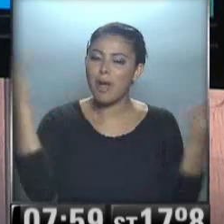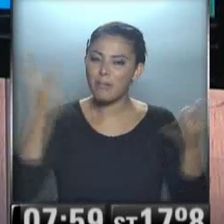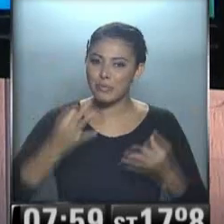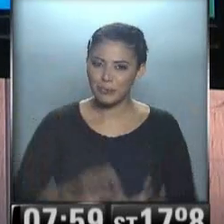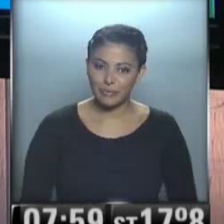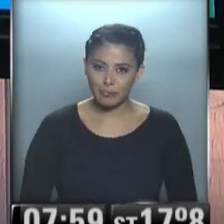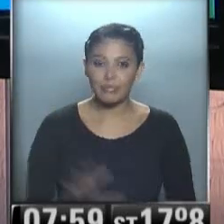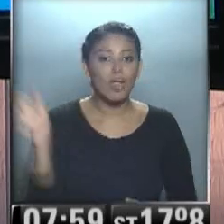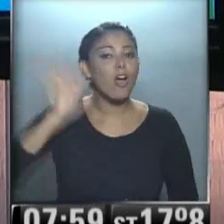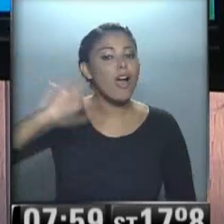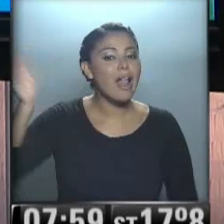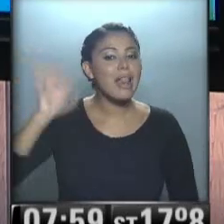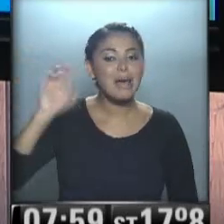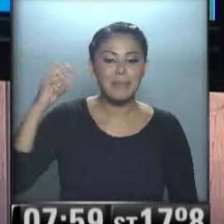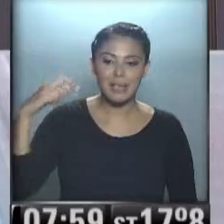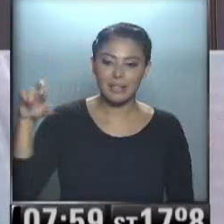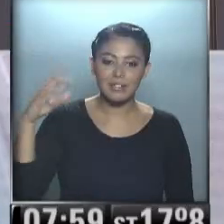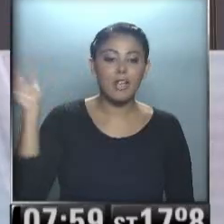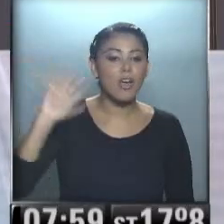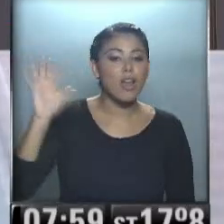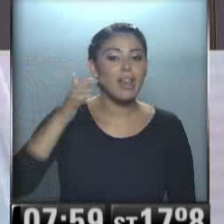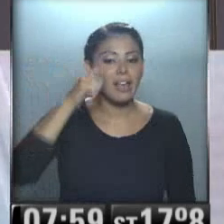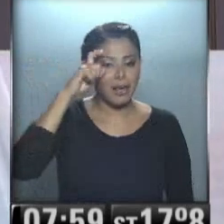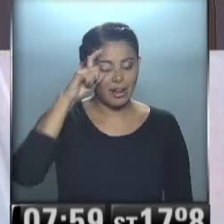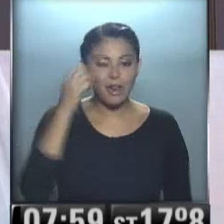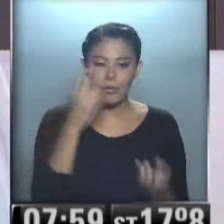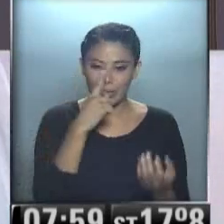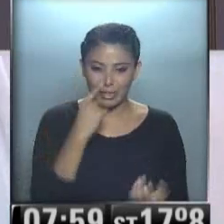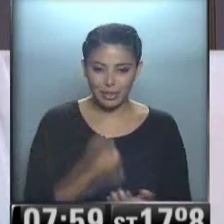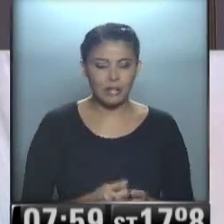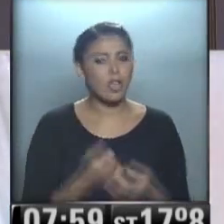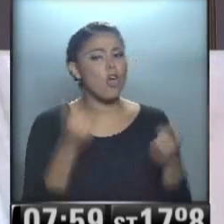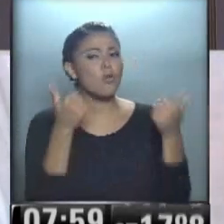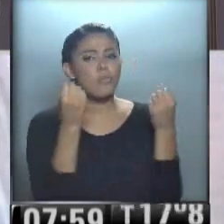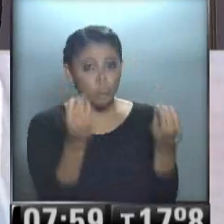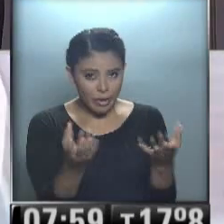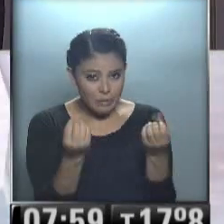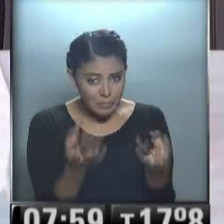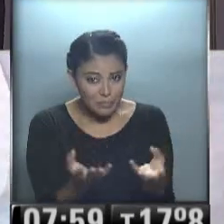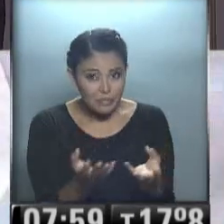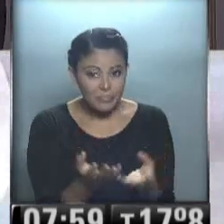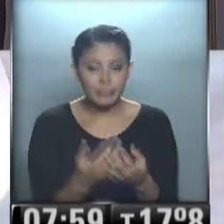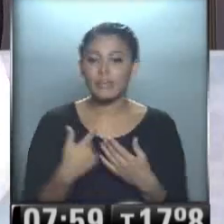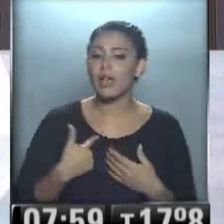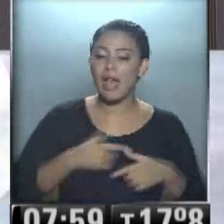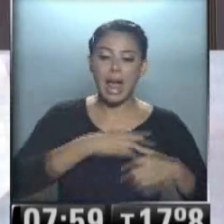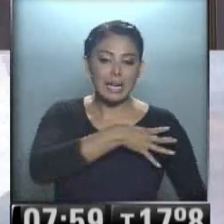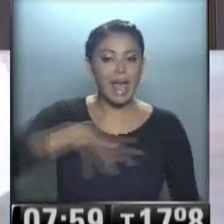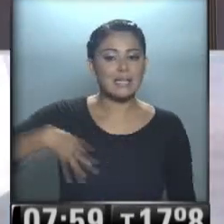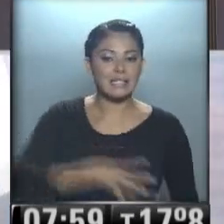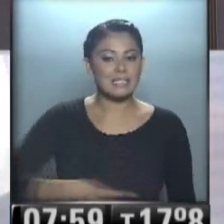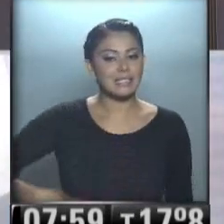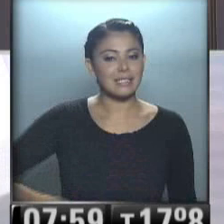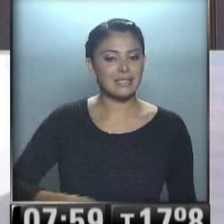informado. Hola Patricia, hola Alejandro, buen día. Pero ¿cómo estás, Nadia? Rayadísima,